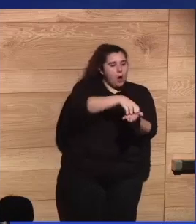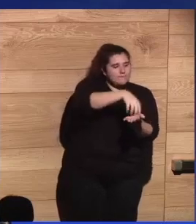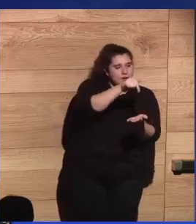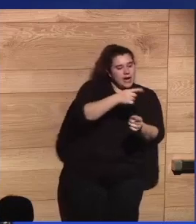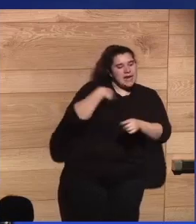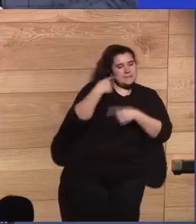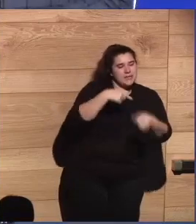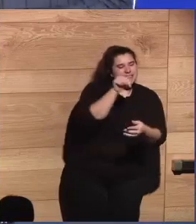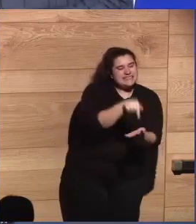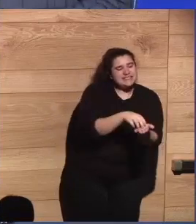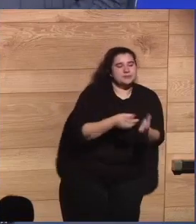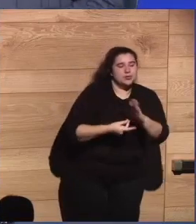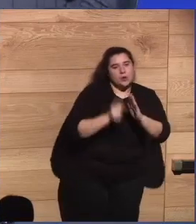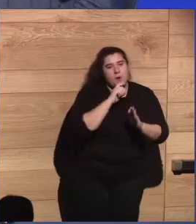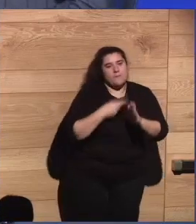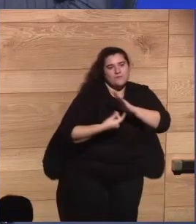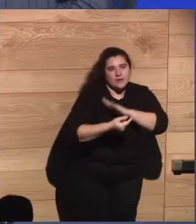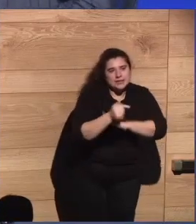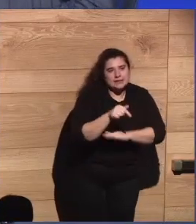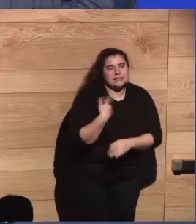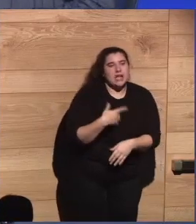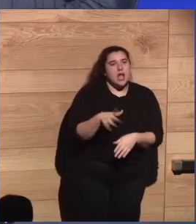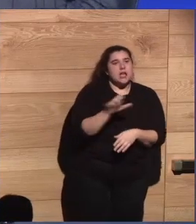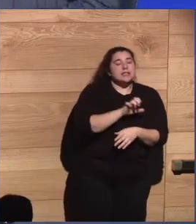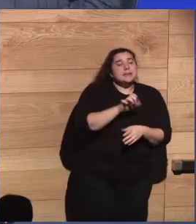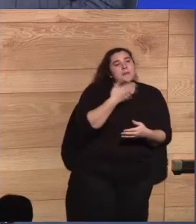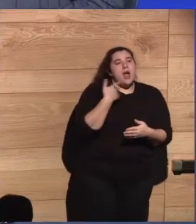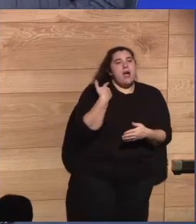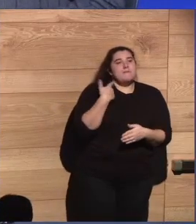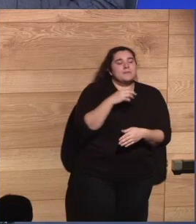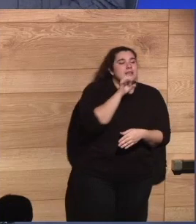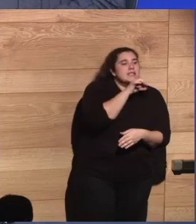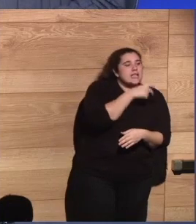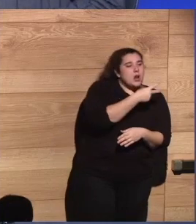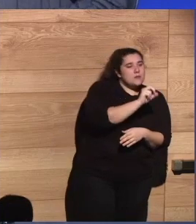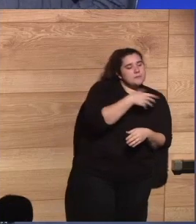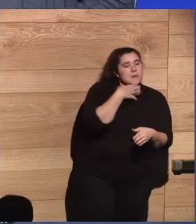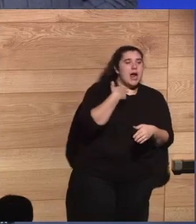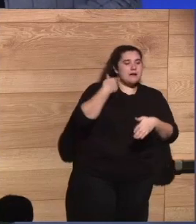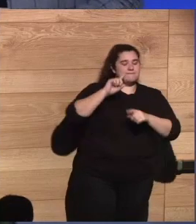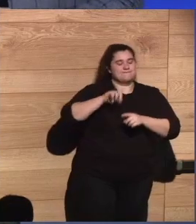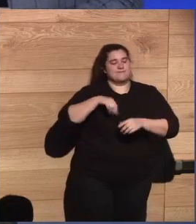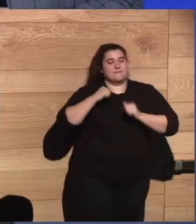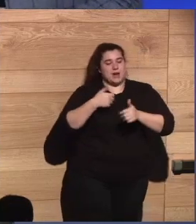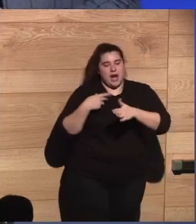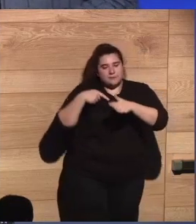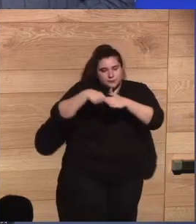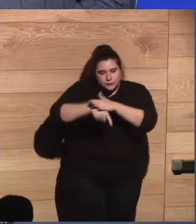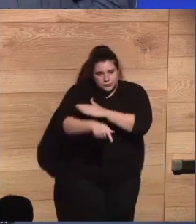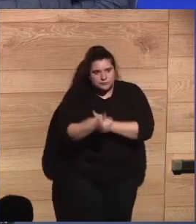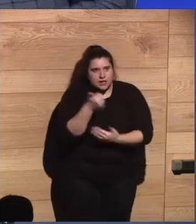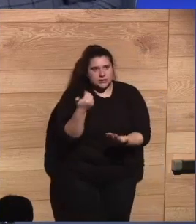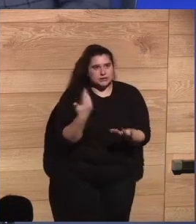la música europea en el principio del siglo XX para ir hacia las raíces, ¿no? Es fantástico. Pero